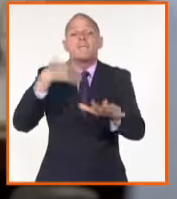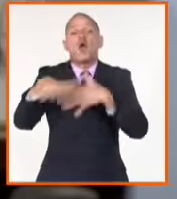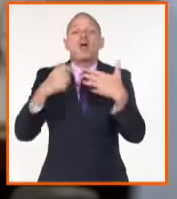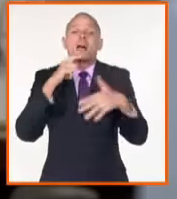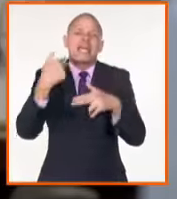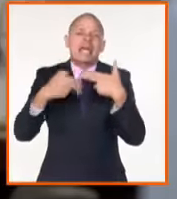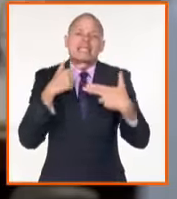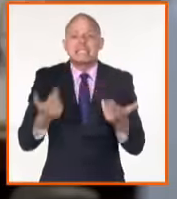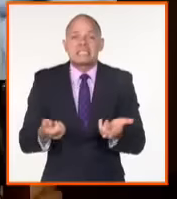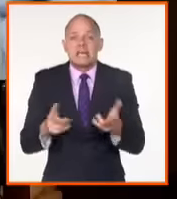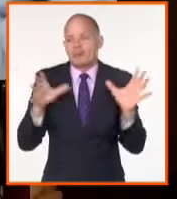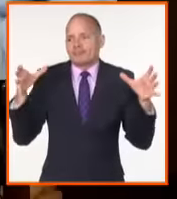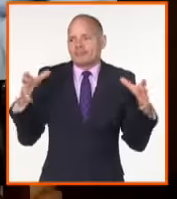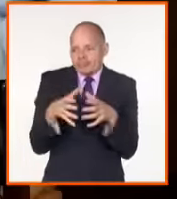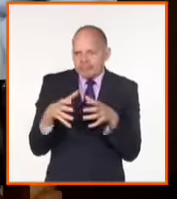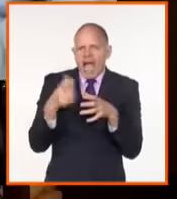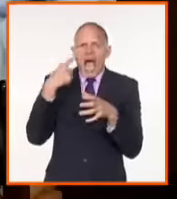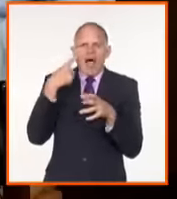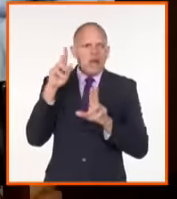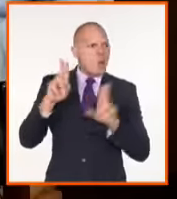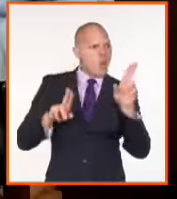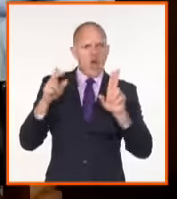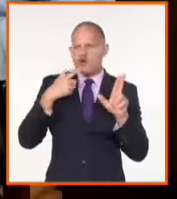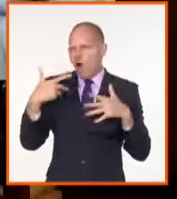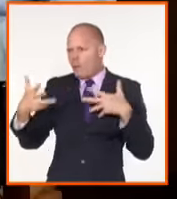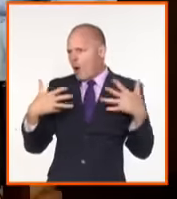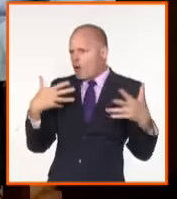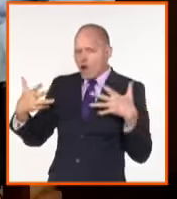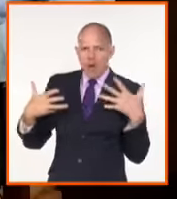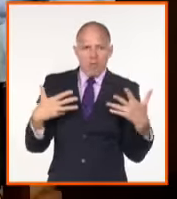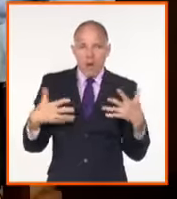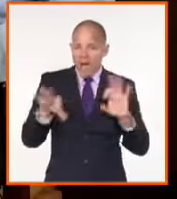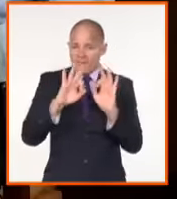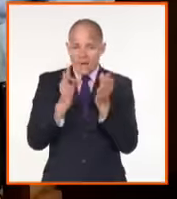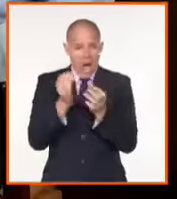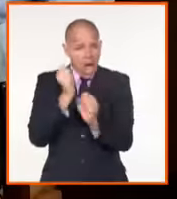veces a mí me parece que hay criterios que se hiperbolizan mucho